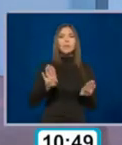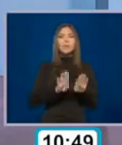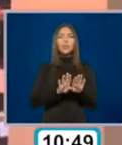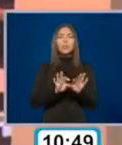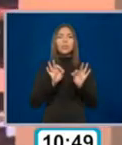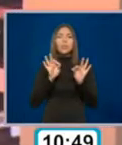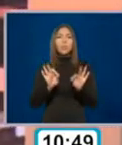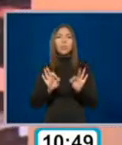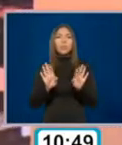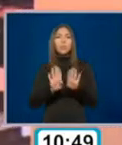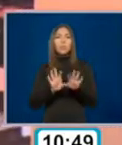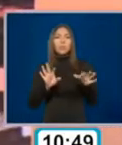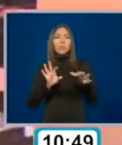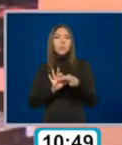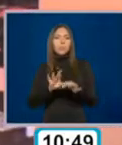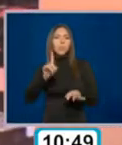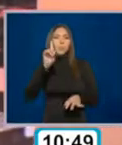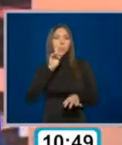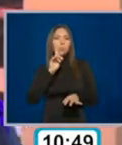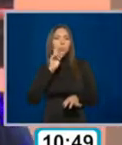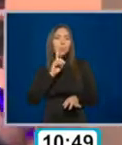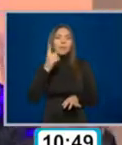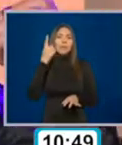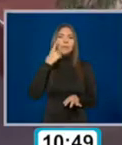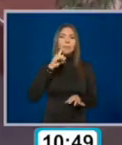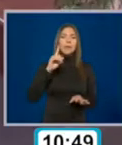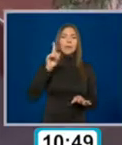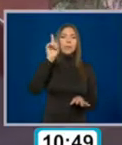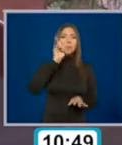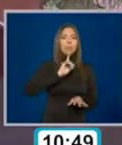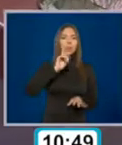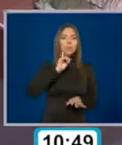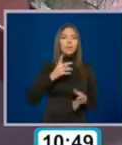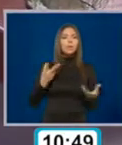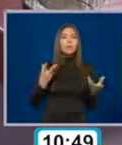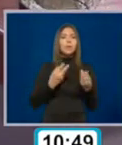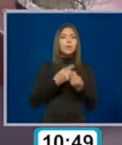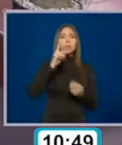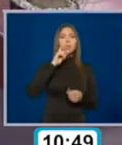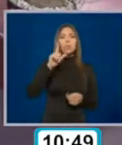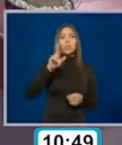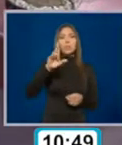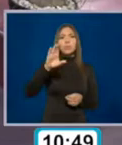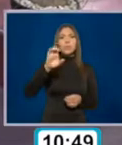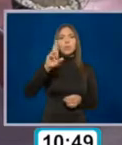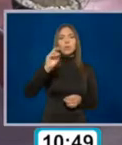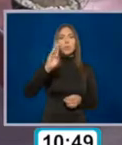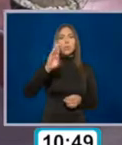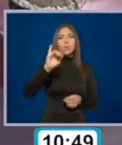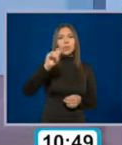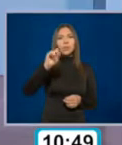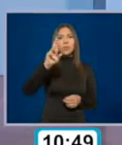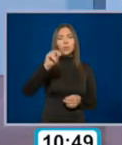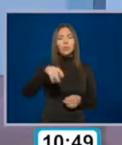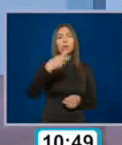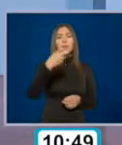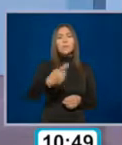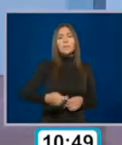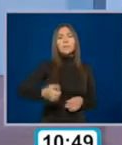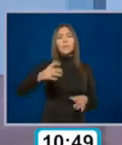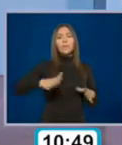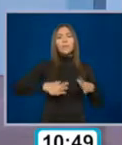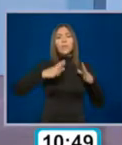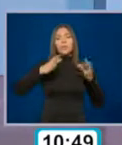muy femenino, Pa' bailar. Está muy bueno, que voy a estar acompañado de Lucero Buitrón, que es una de las primeras fundadoras de aquí